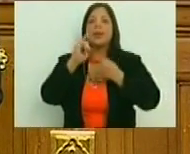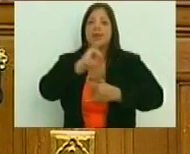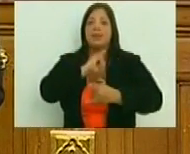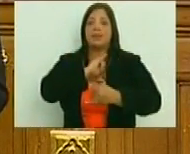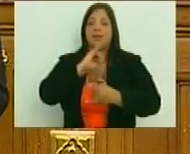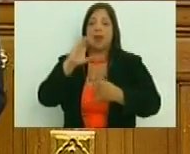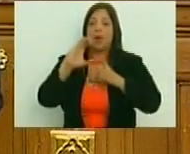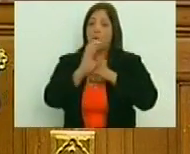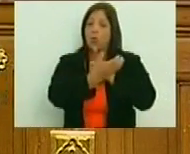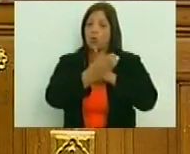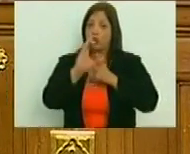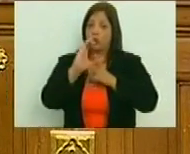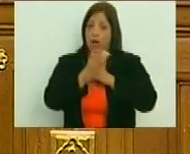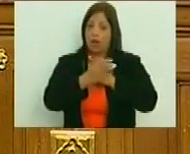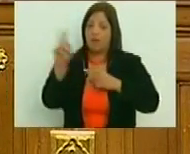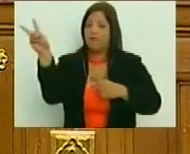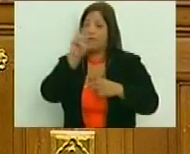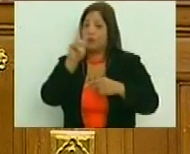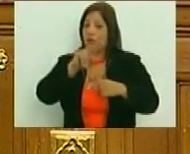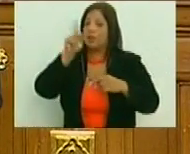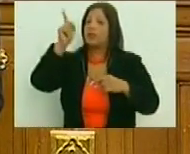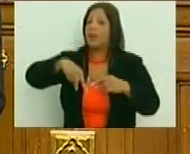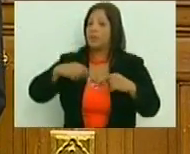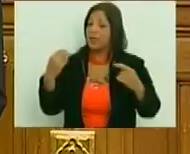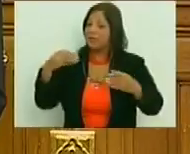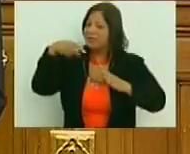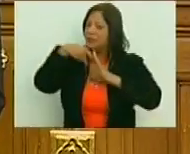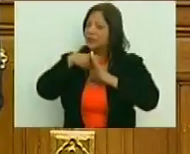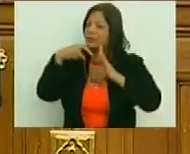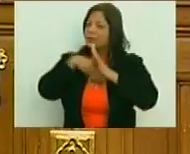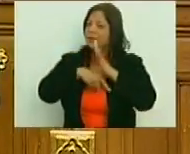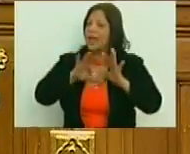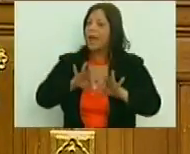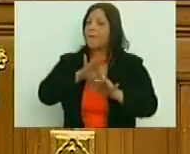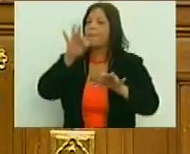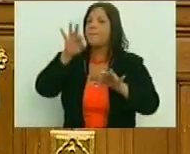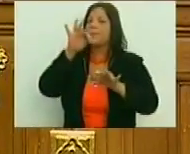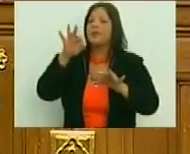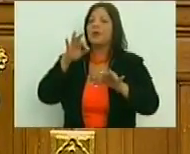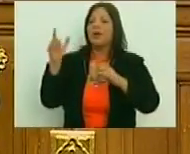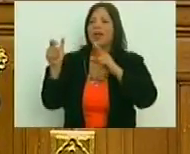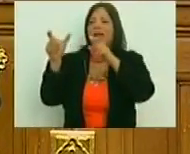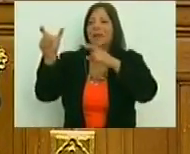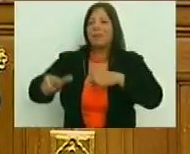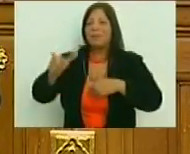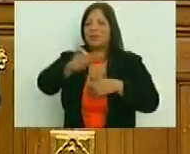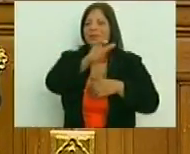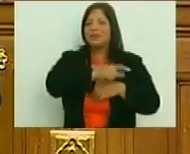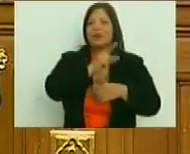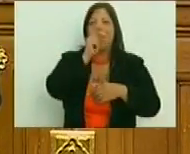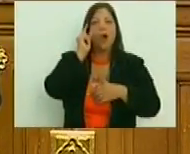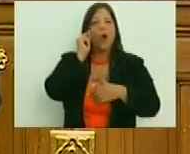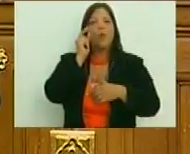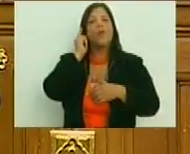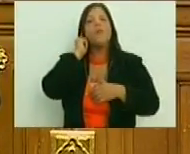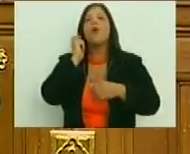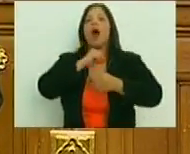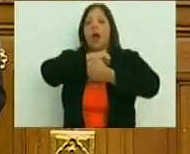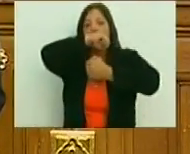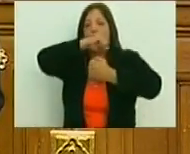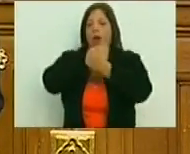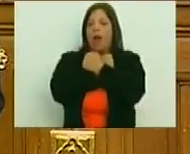cultural venezolana también es esencia espiritual de las ciudadanas y los ciudadanos, amor por lo